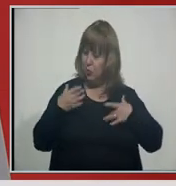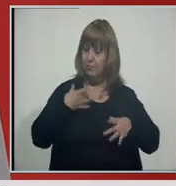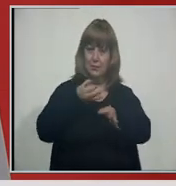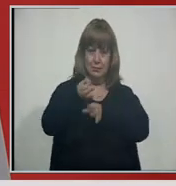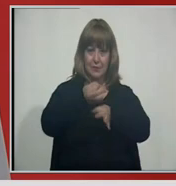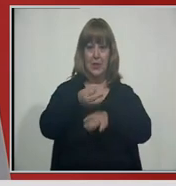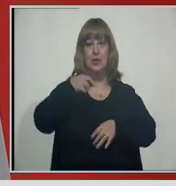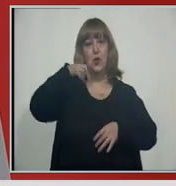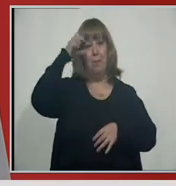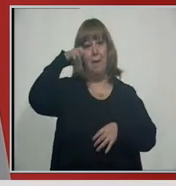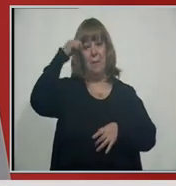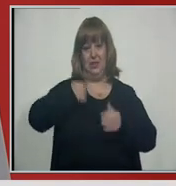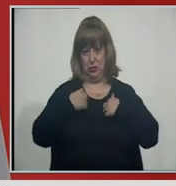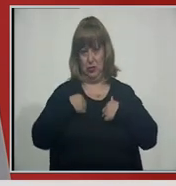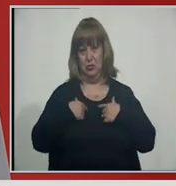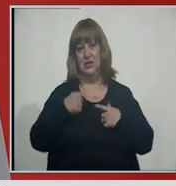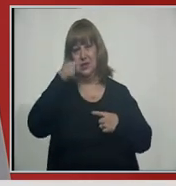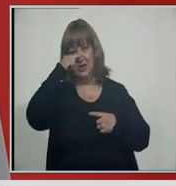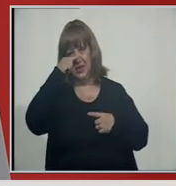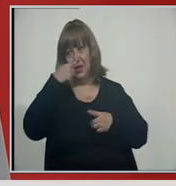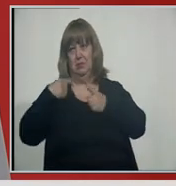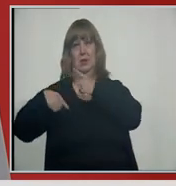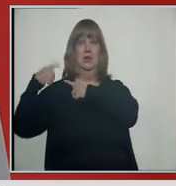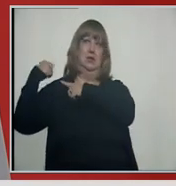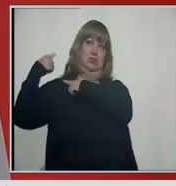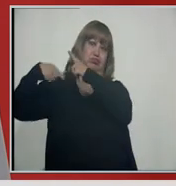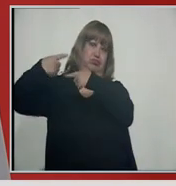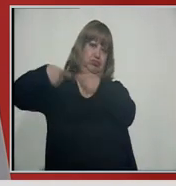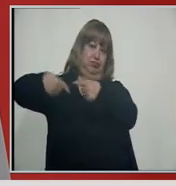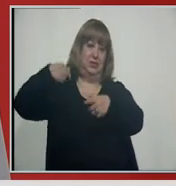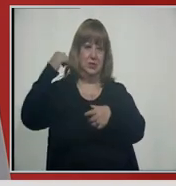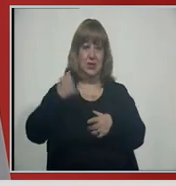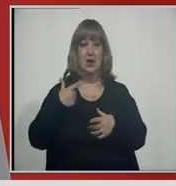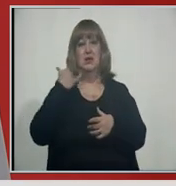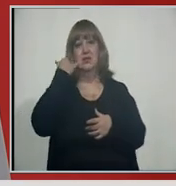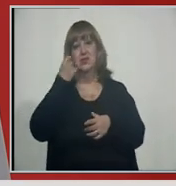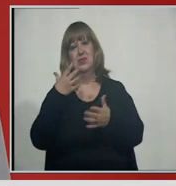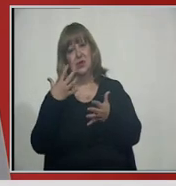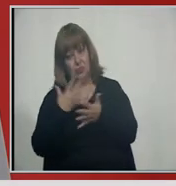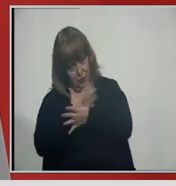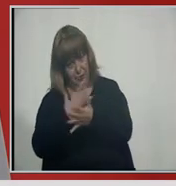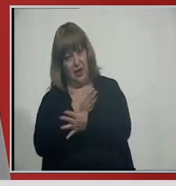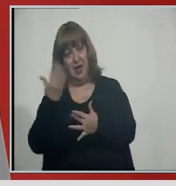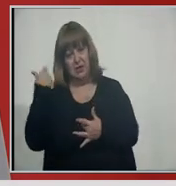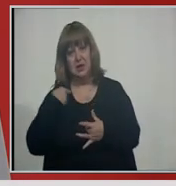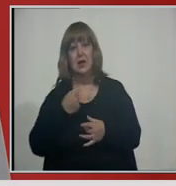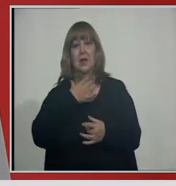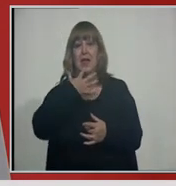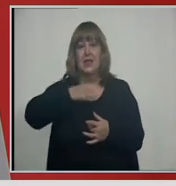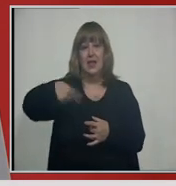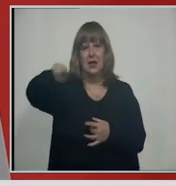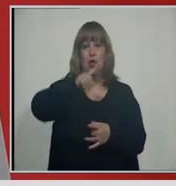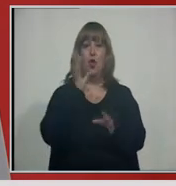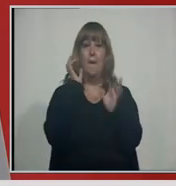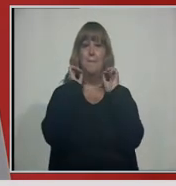cibrián ensuciar luchador siete generaciones y a reponer las exilios hambre entiendan que la profesión esto lo tengo